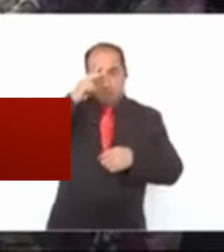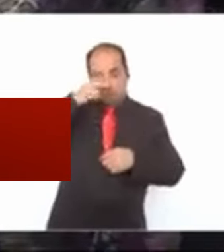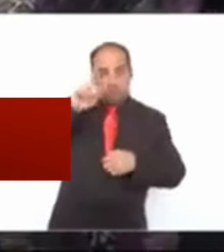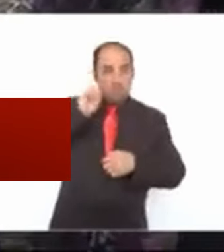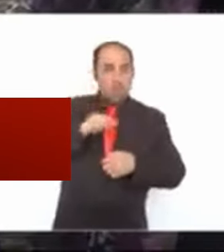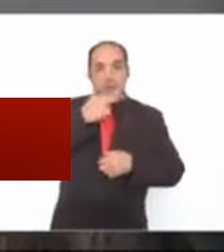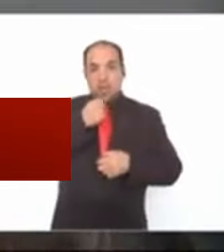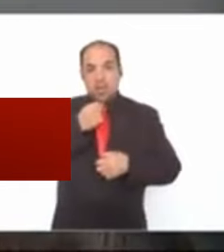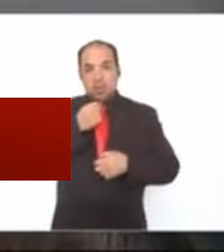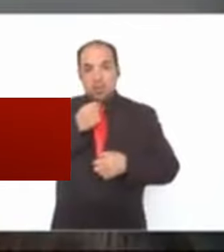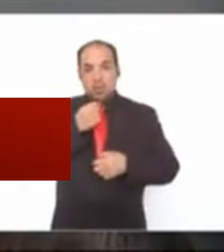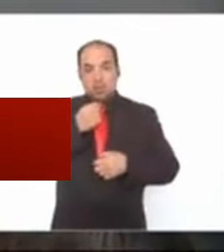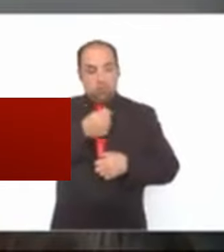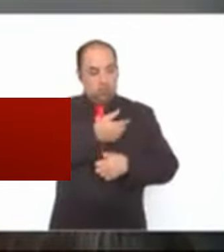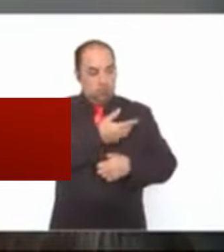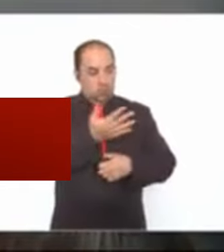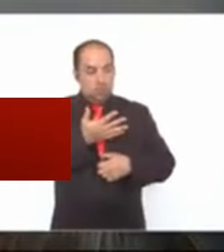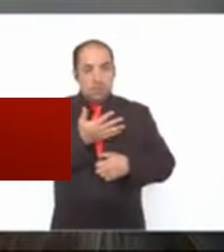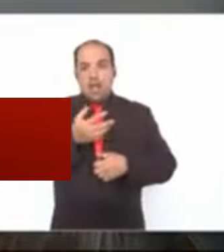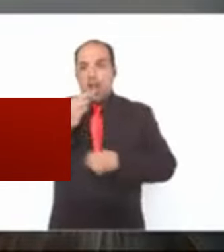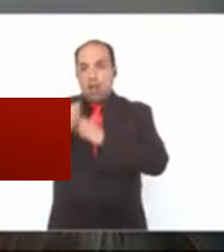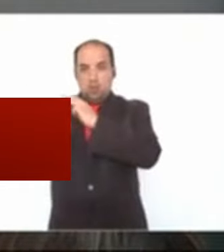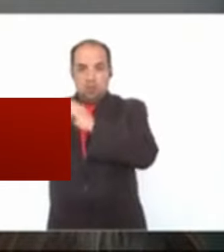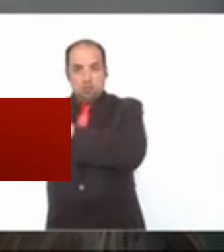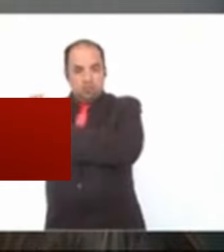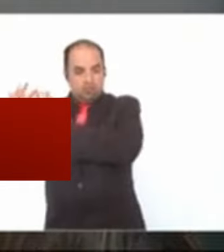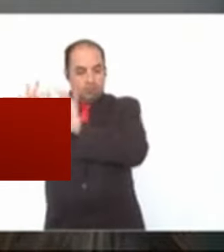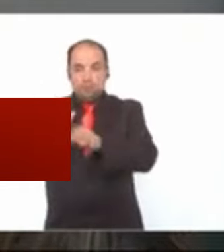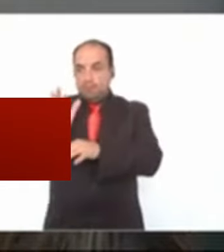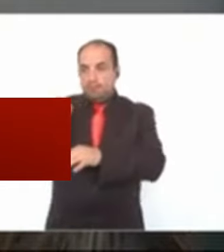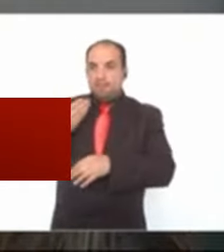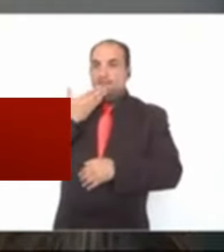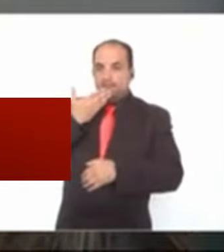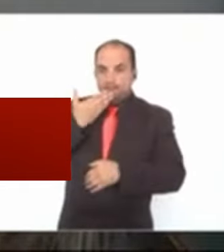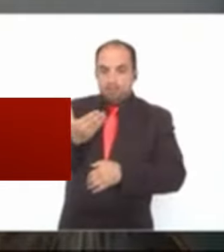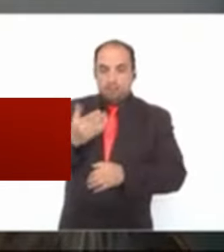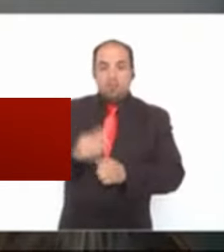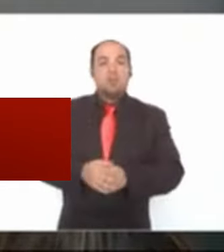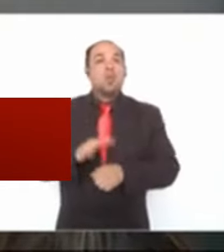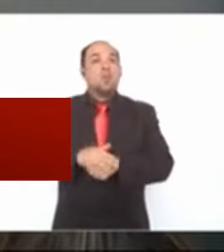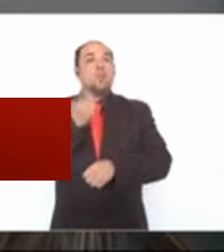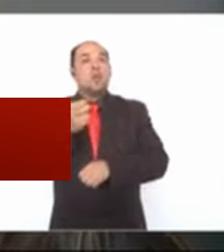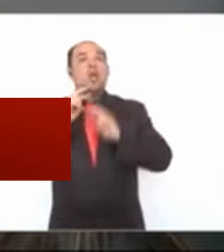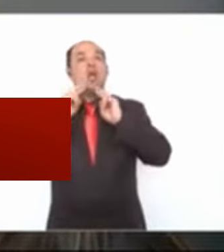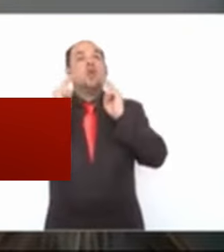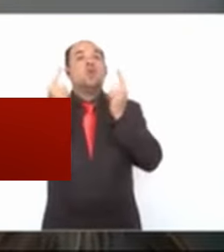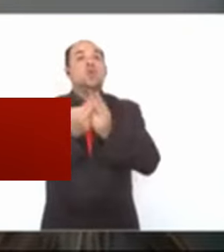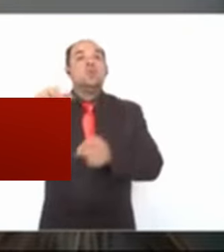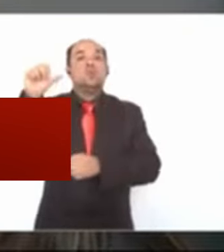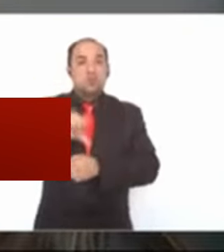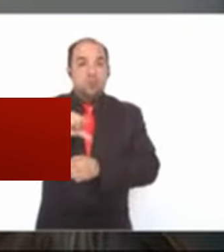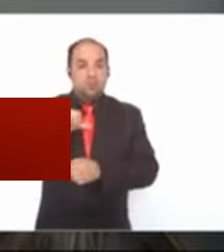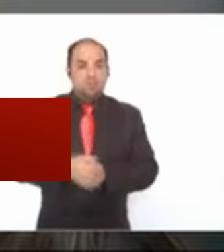mexicanos a el mundo entero. Por eso estamos reunidos.